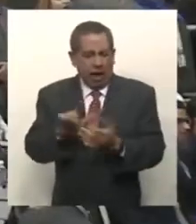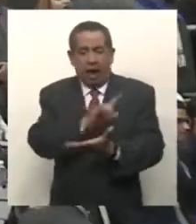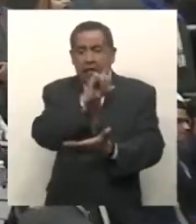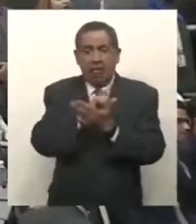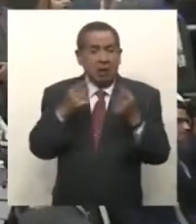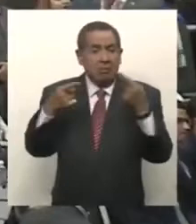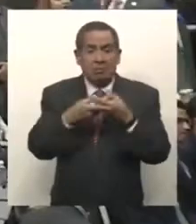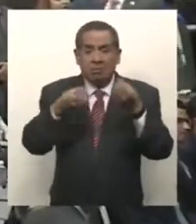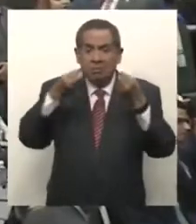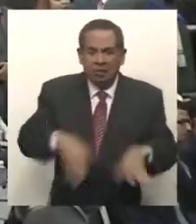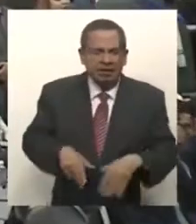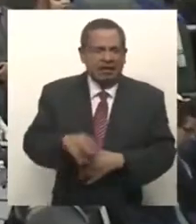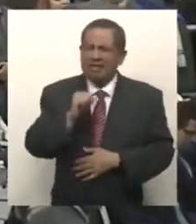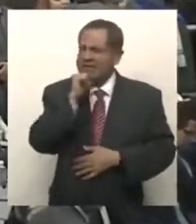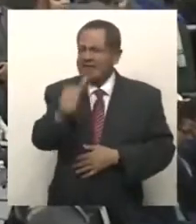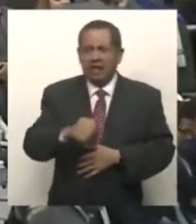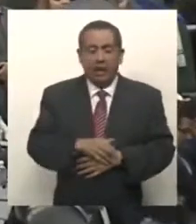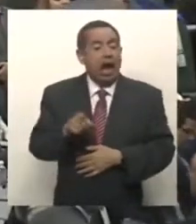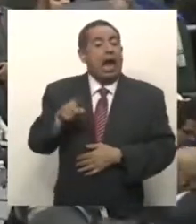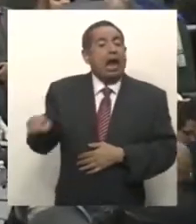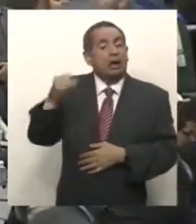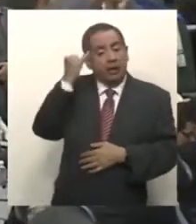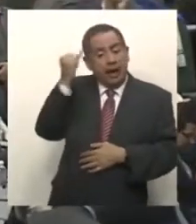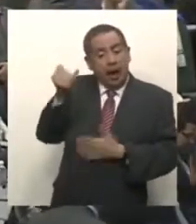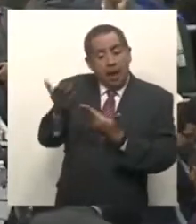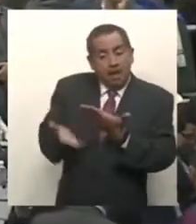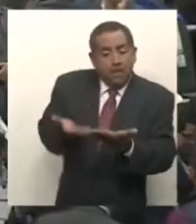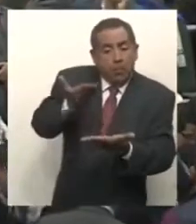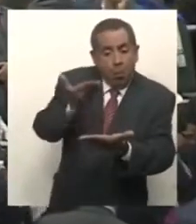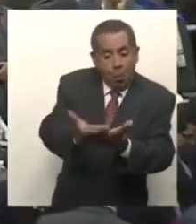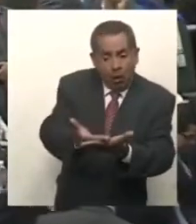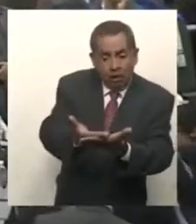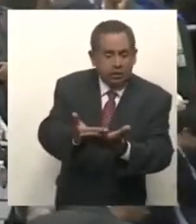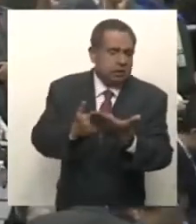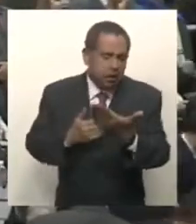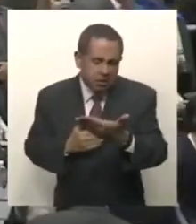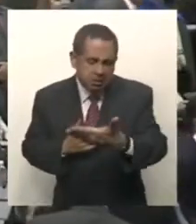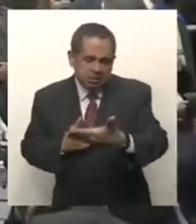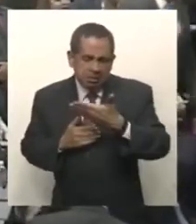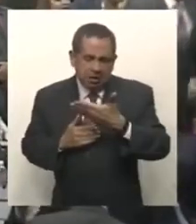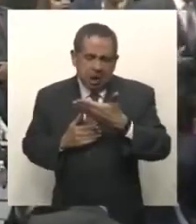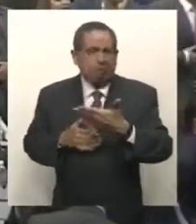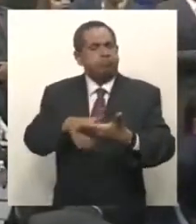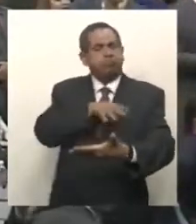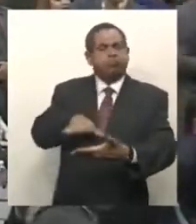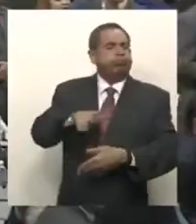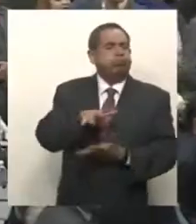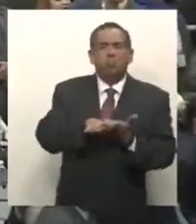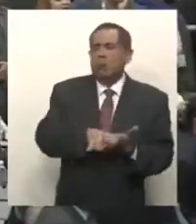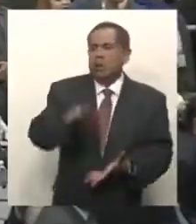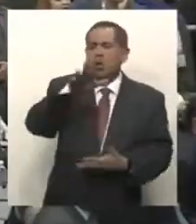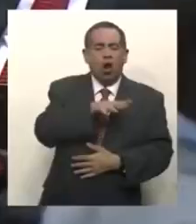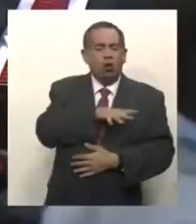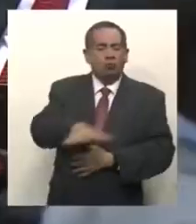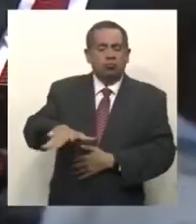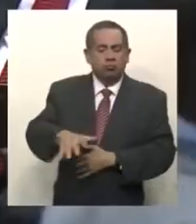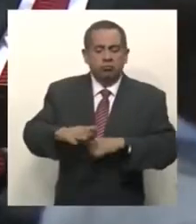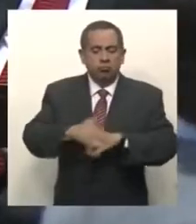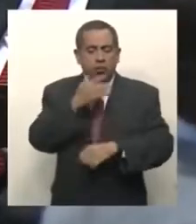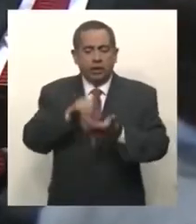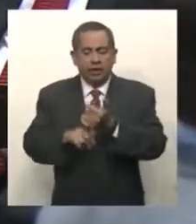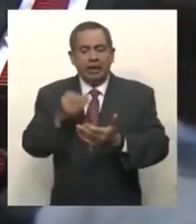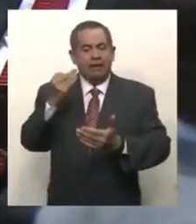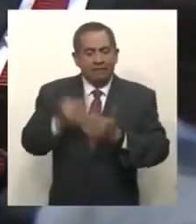ley. Presentaron una propuesta para la mesa directiva que fue inaceptable para la mayoría porque fue una falta